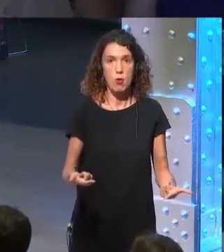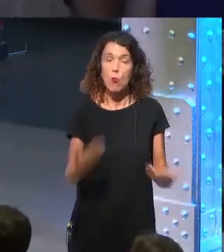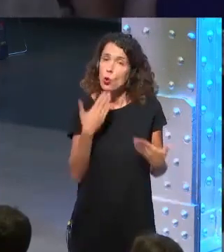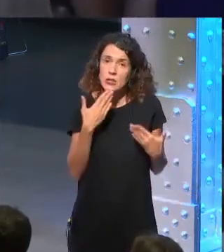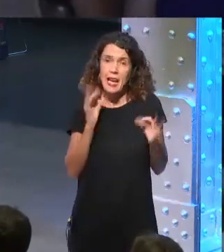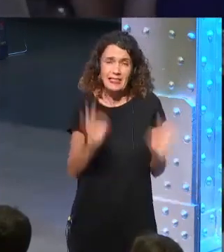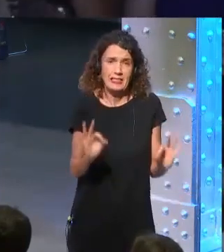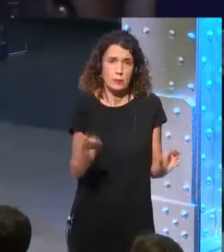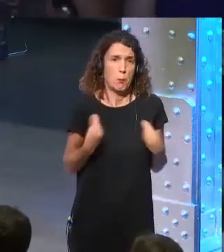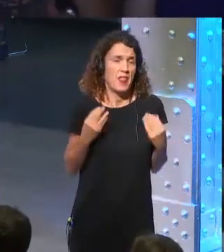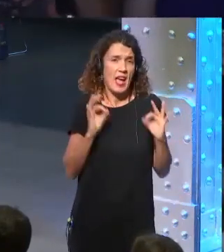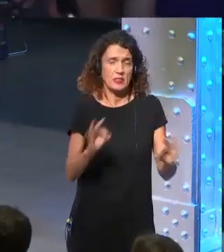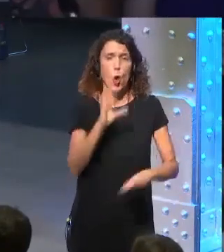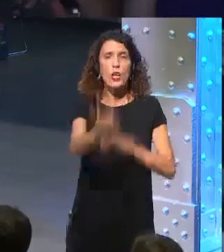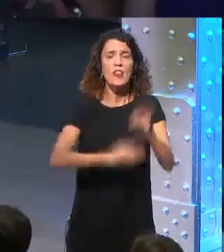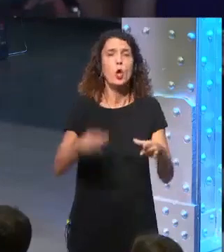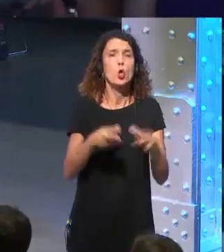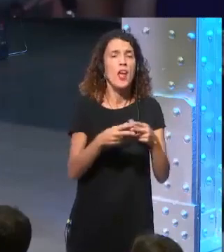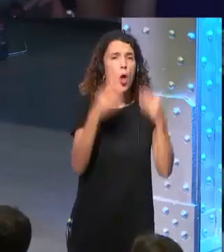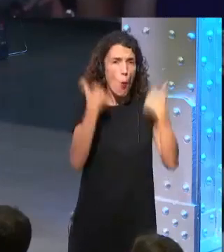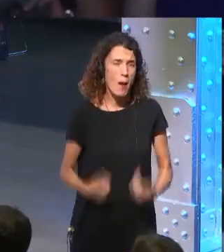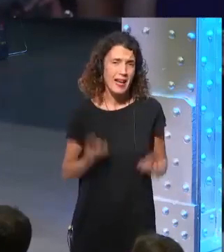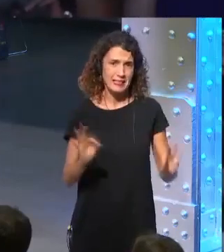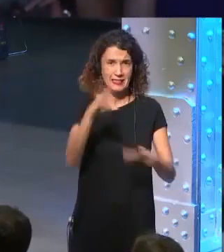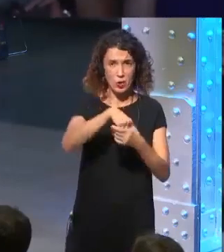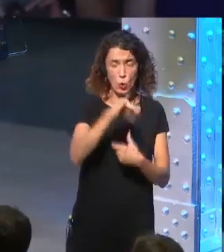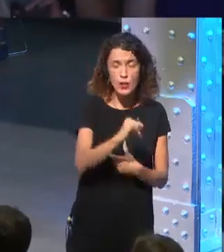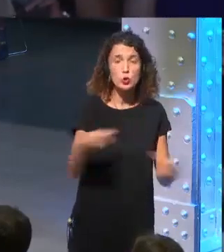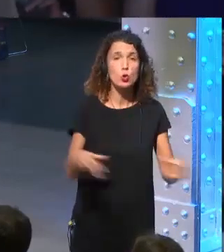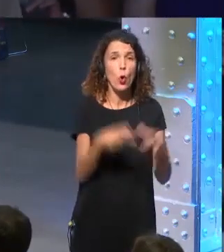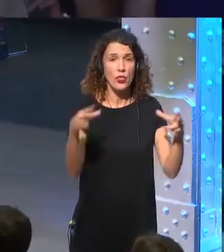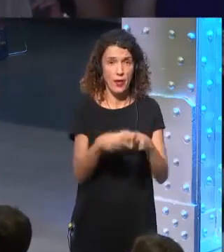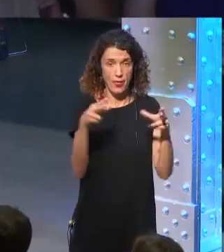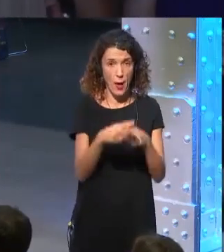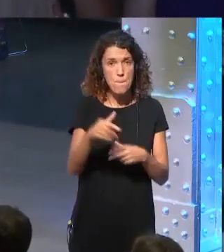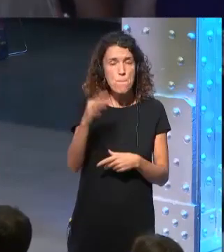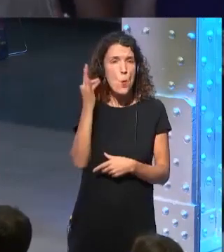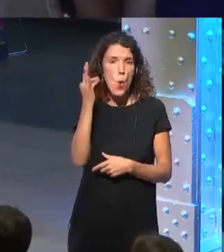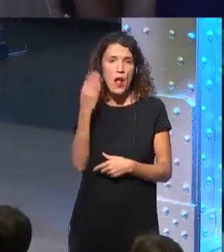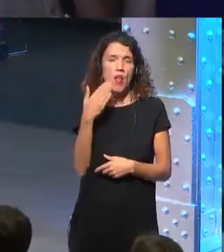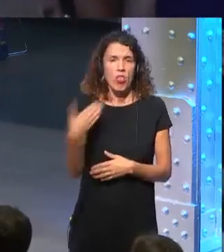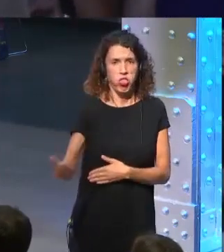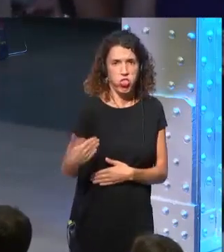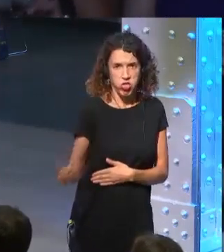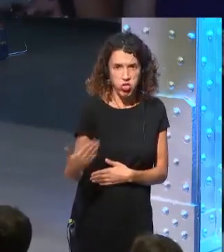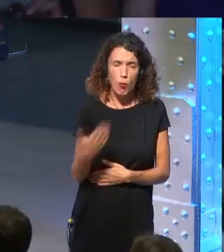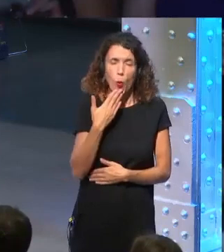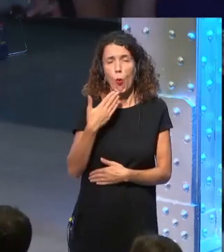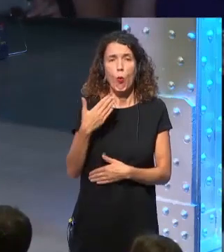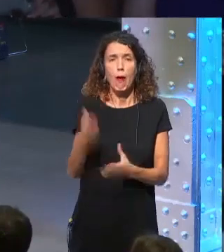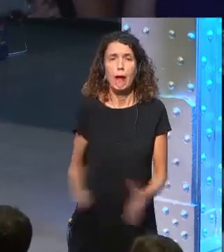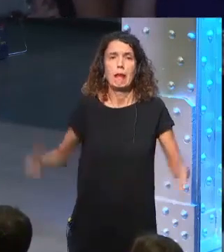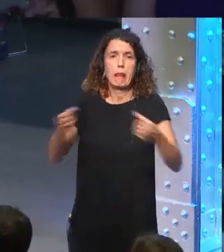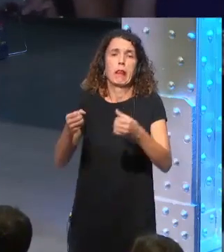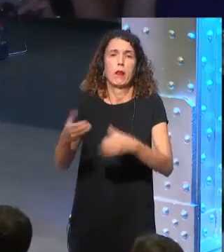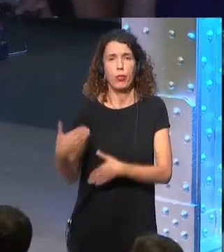consustancial a las organizaciones sociales humanas. Una sociedad en la que la mujer es vasija, recipiente,